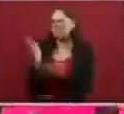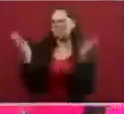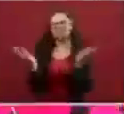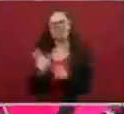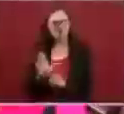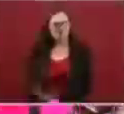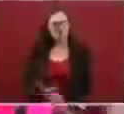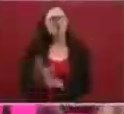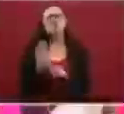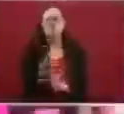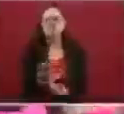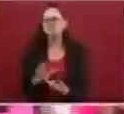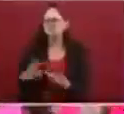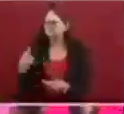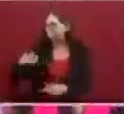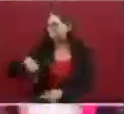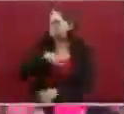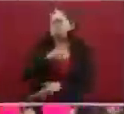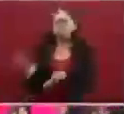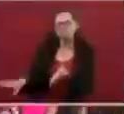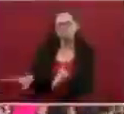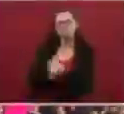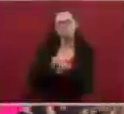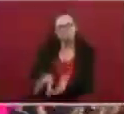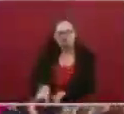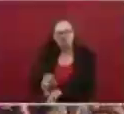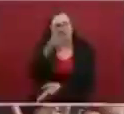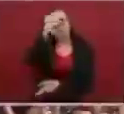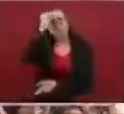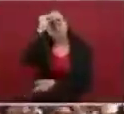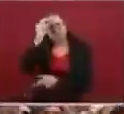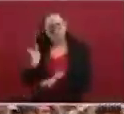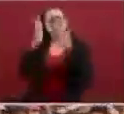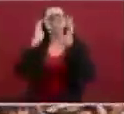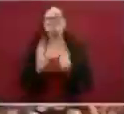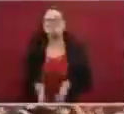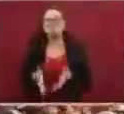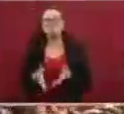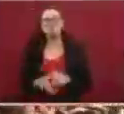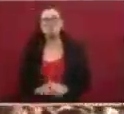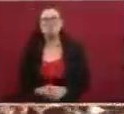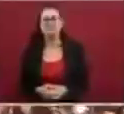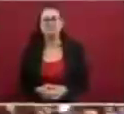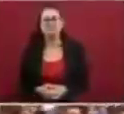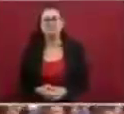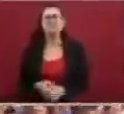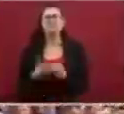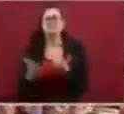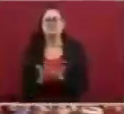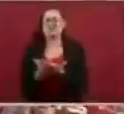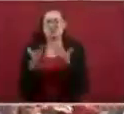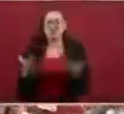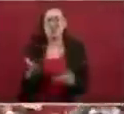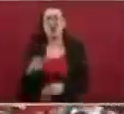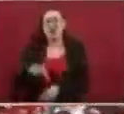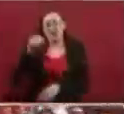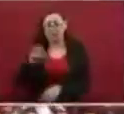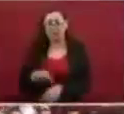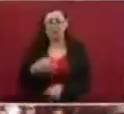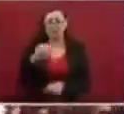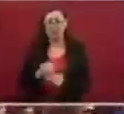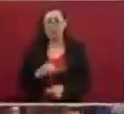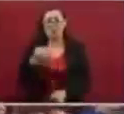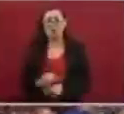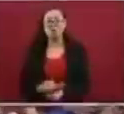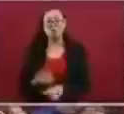De una vez, aquí en el Zócalo, esto lo acabo de escribir porque se